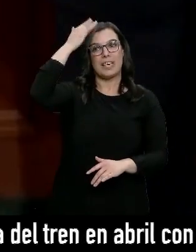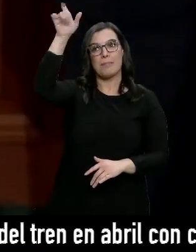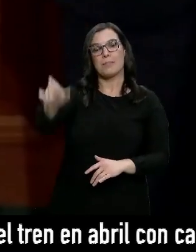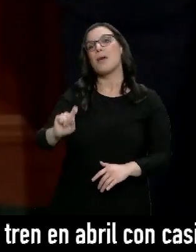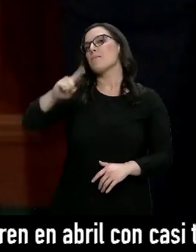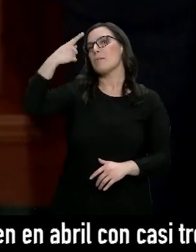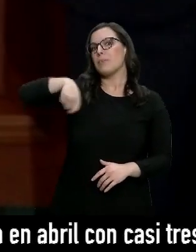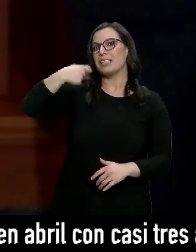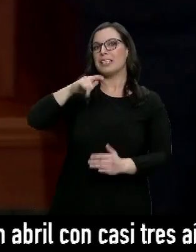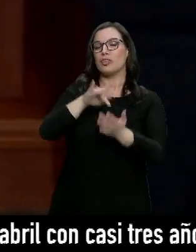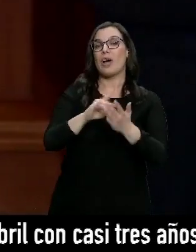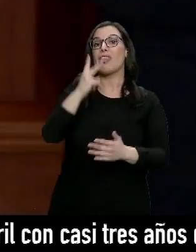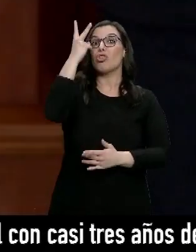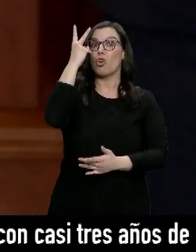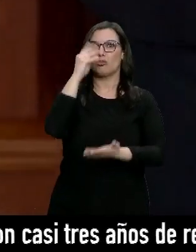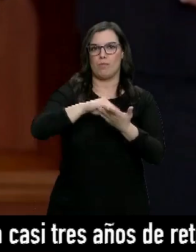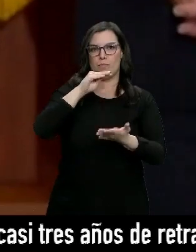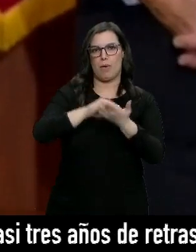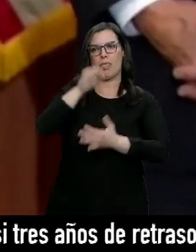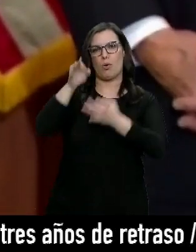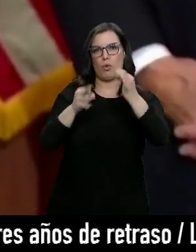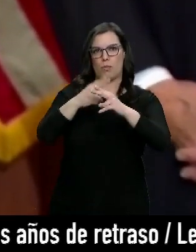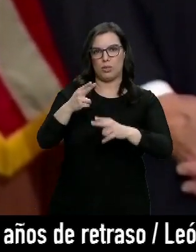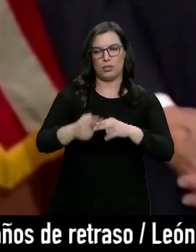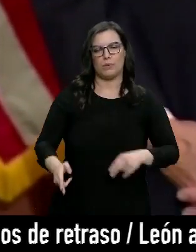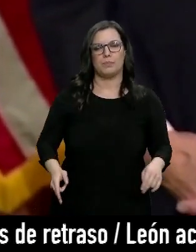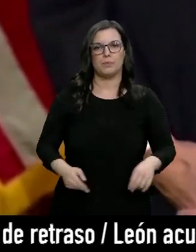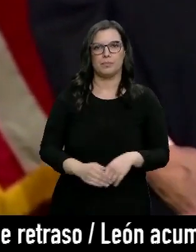en enfrentar 2 enjuiciamientos políticos.